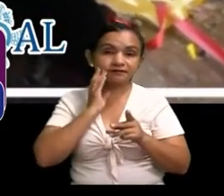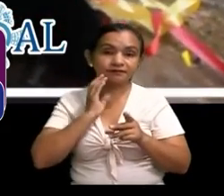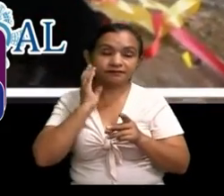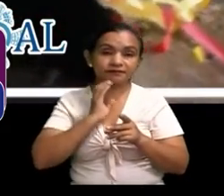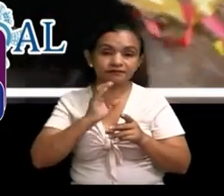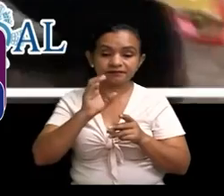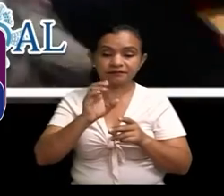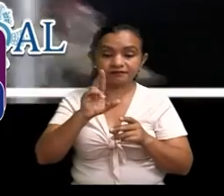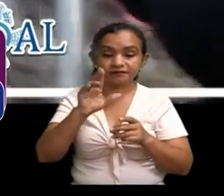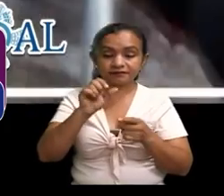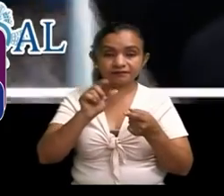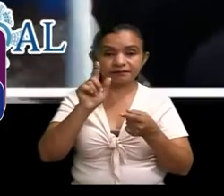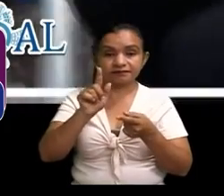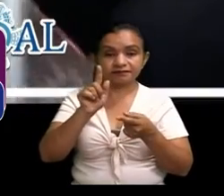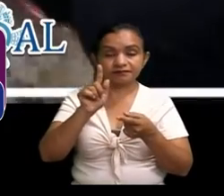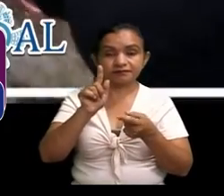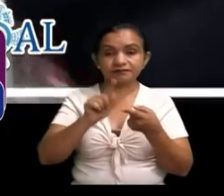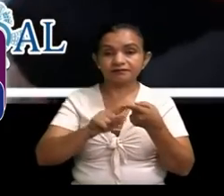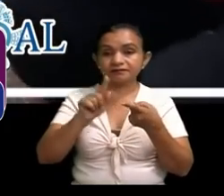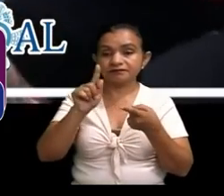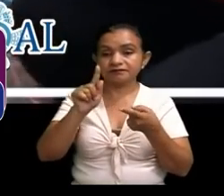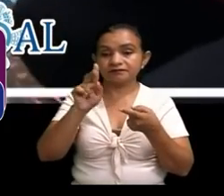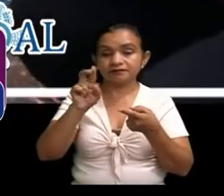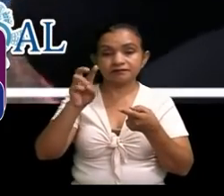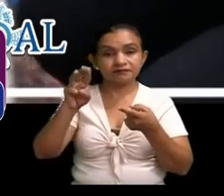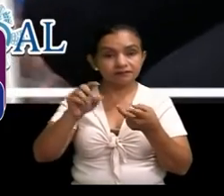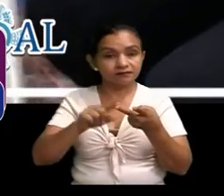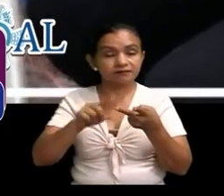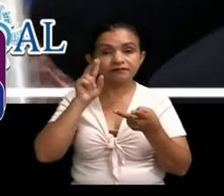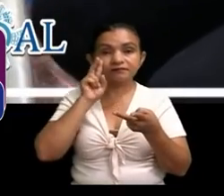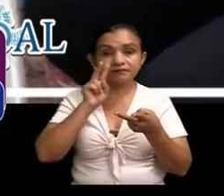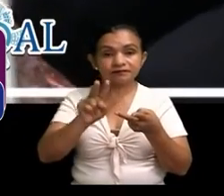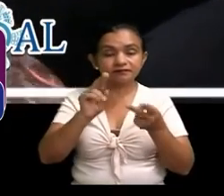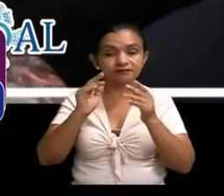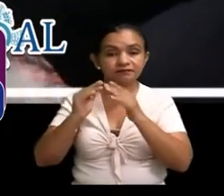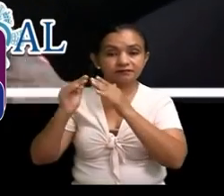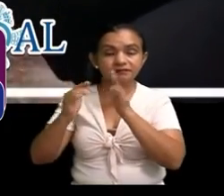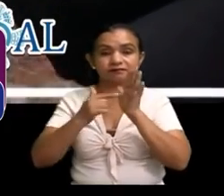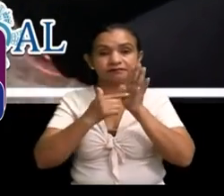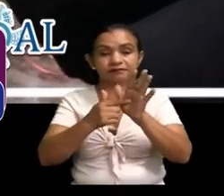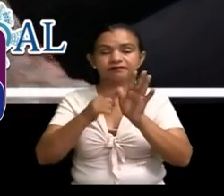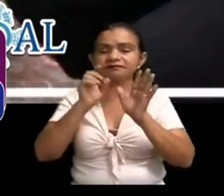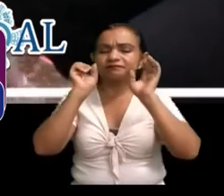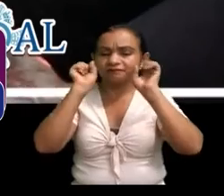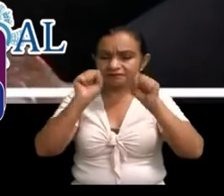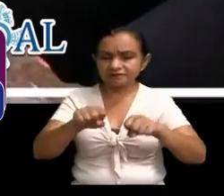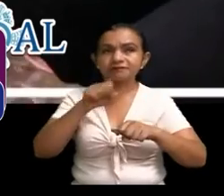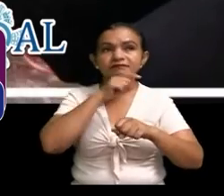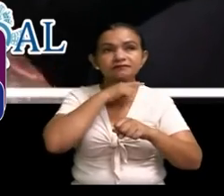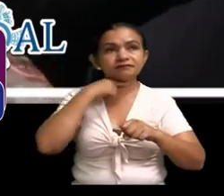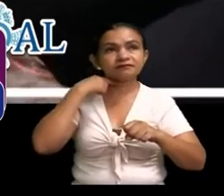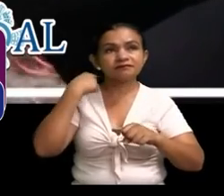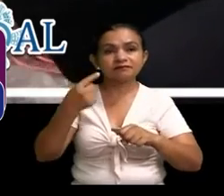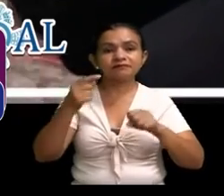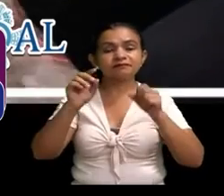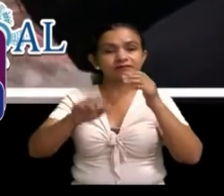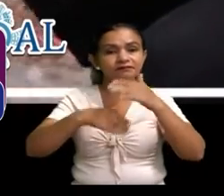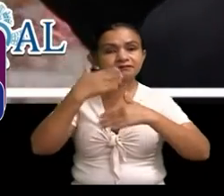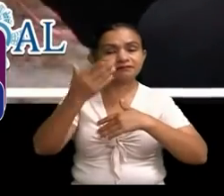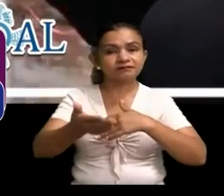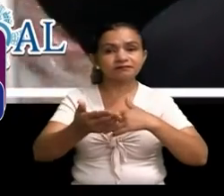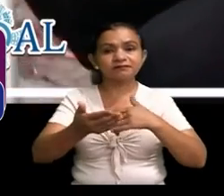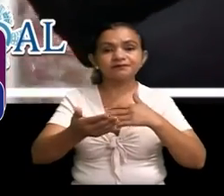CUA y en el Tuma con los sistemas condominiales y ahí vemos pues el ejemplo vivo de que sí se puede. Lo hemos hecho, después